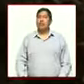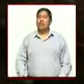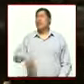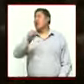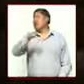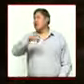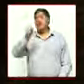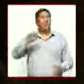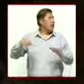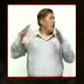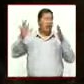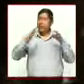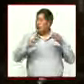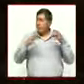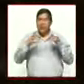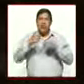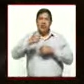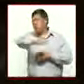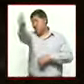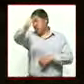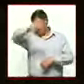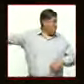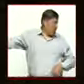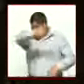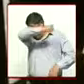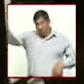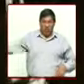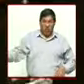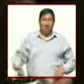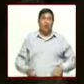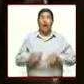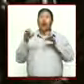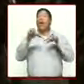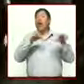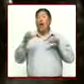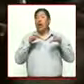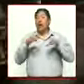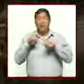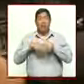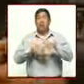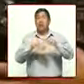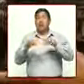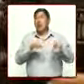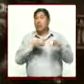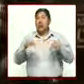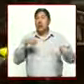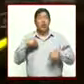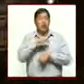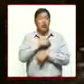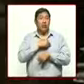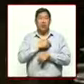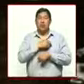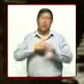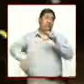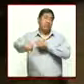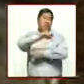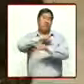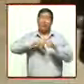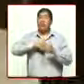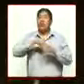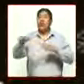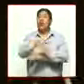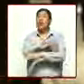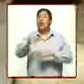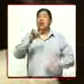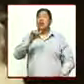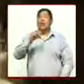Y sí, ya se hizo uso de agentes químicos en este momento. Justamente la marcha, como señalábamos, bordeando por la Indaburo, ha